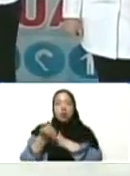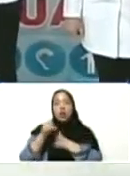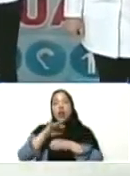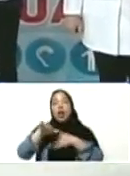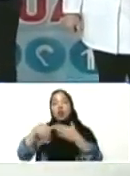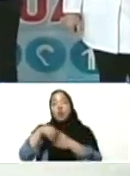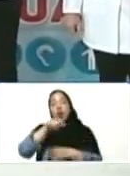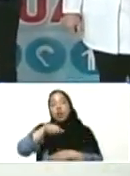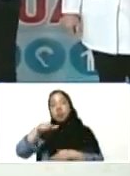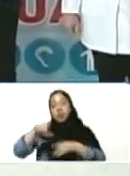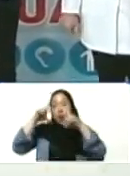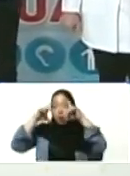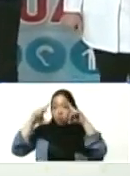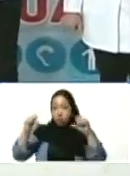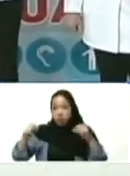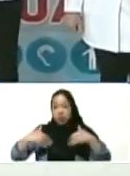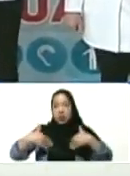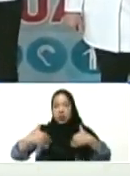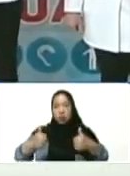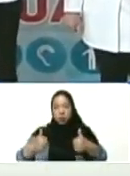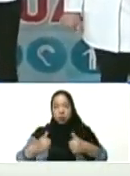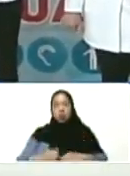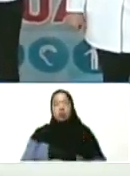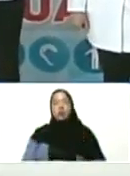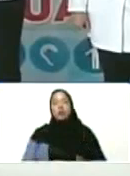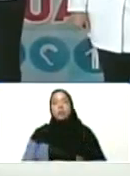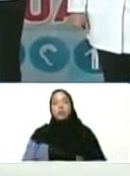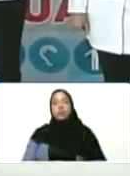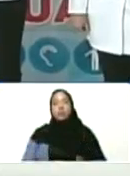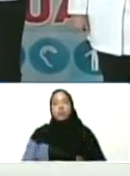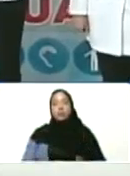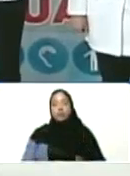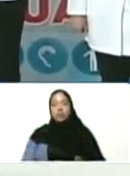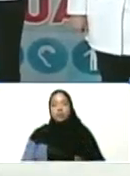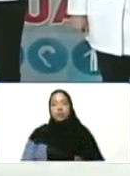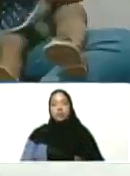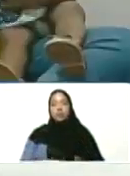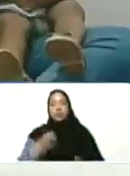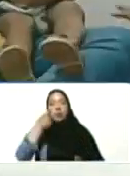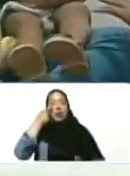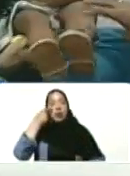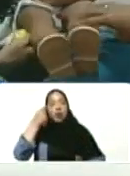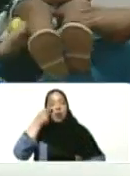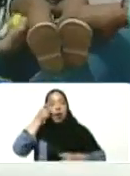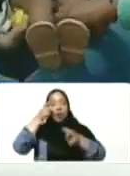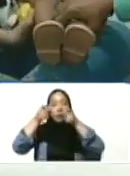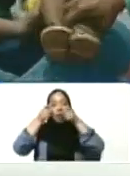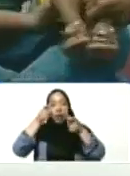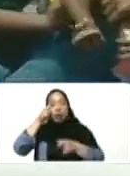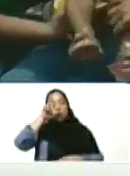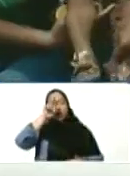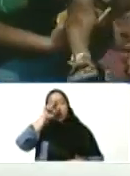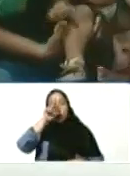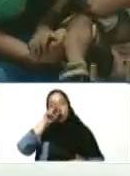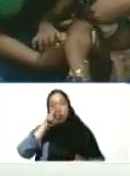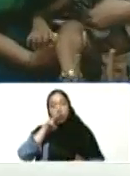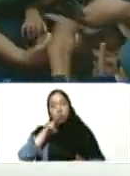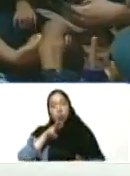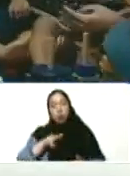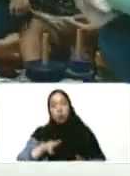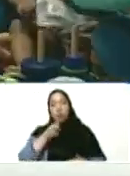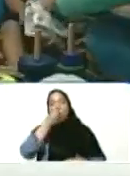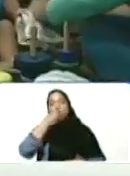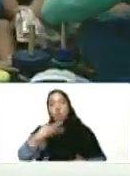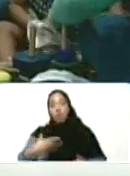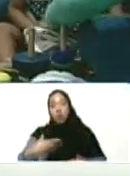personal de salud que está pendiente todos los días para un servicio de